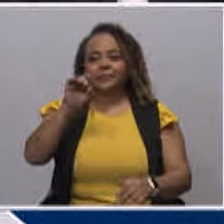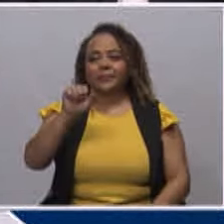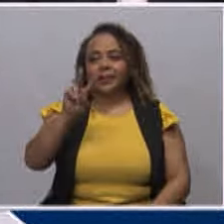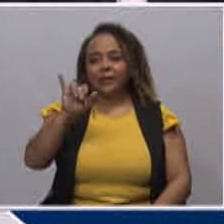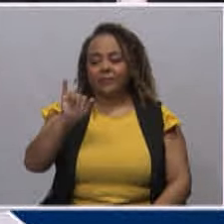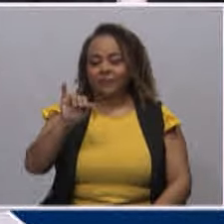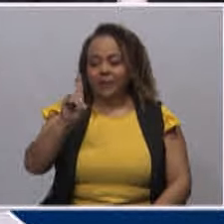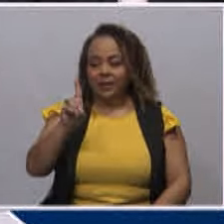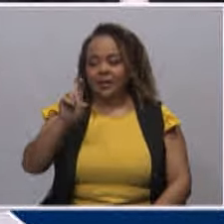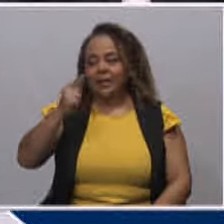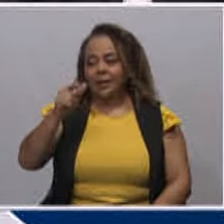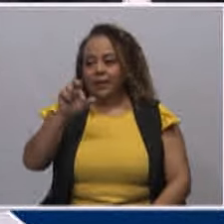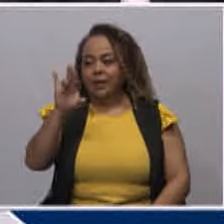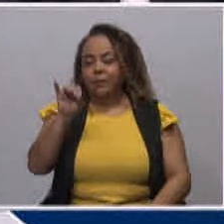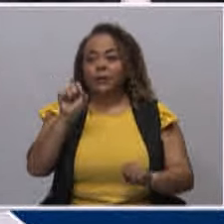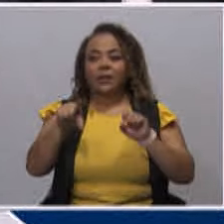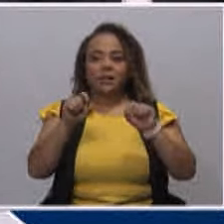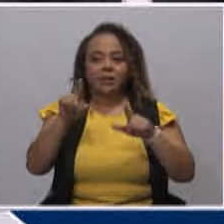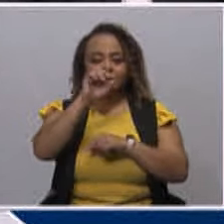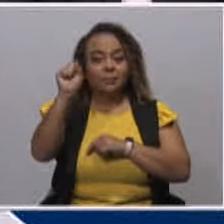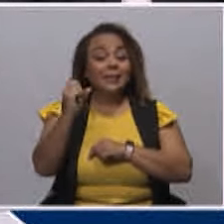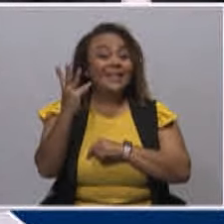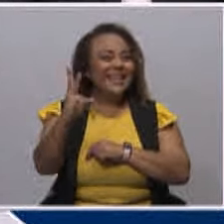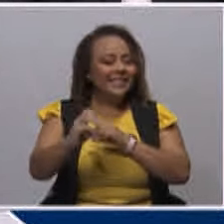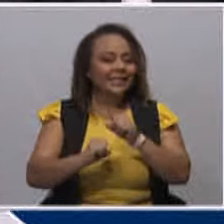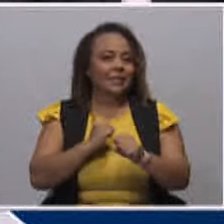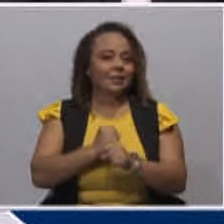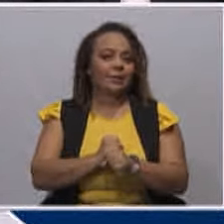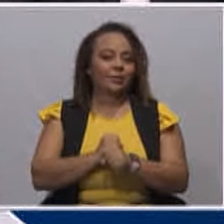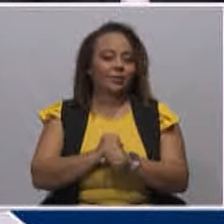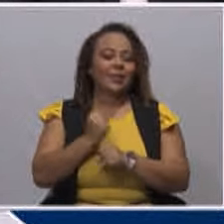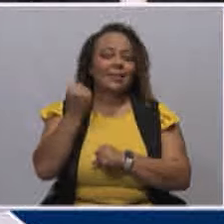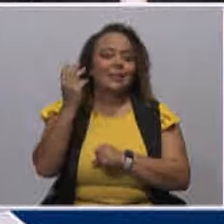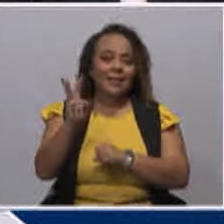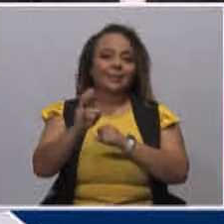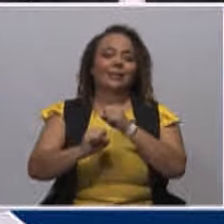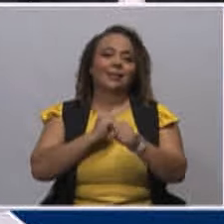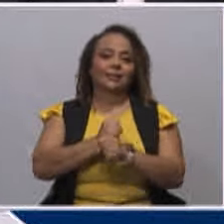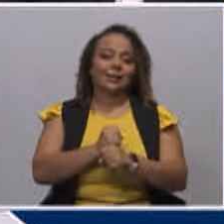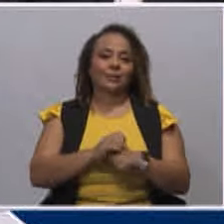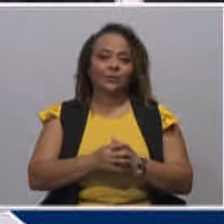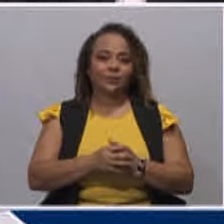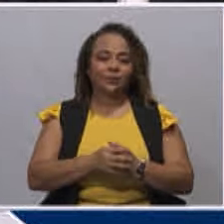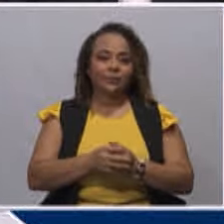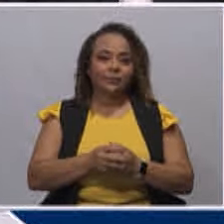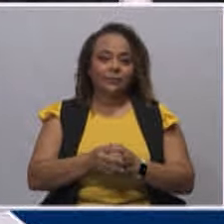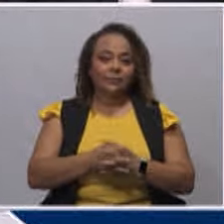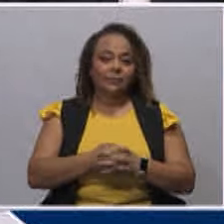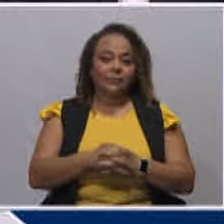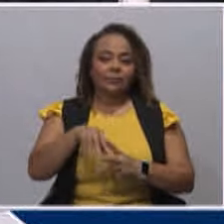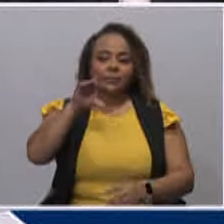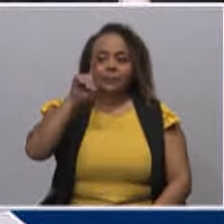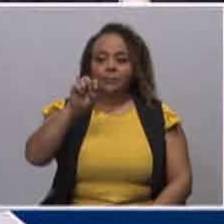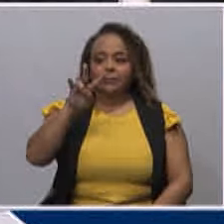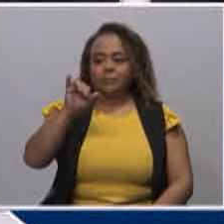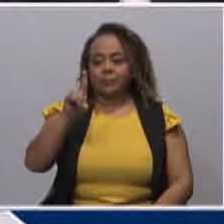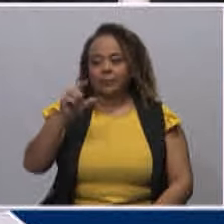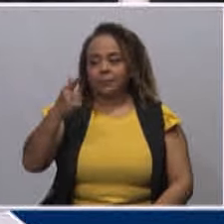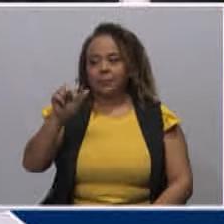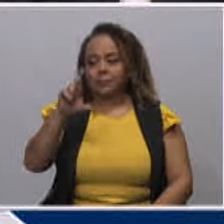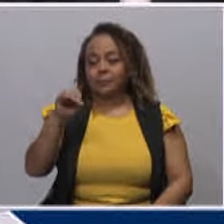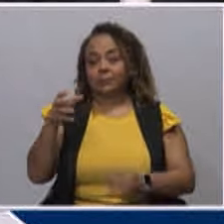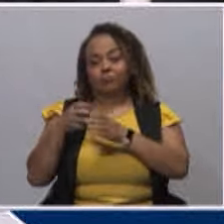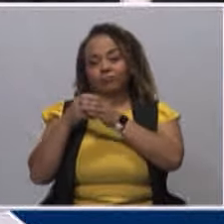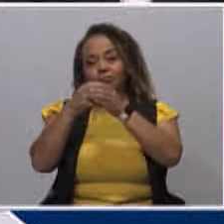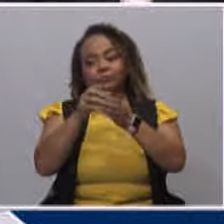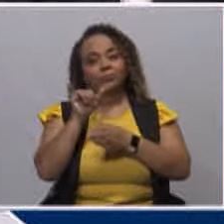este delantero de sapriza 16 años apenas 16 años eh David garro y va a ser de los que viajen